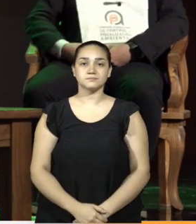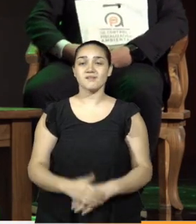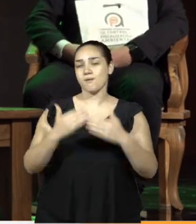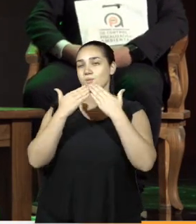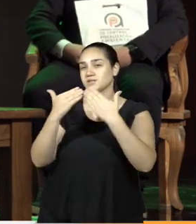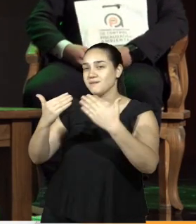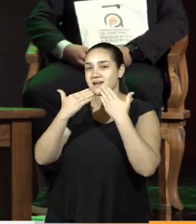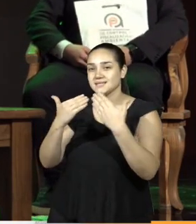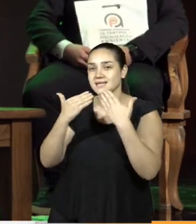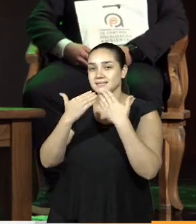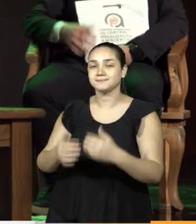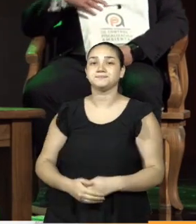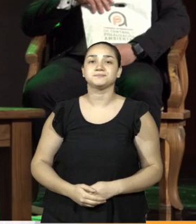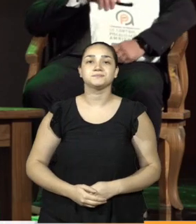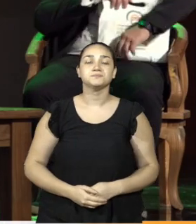Muchísimas gracias.